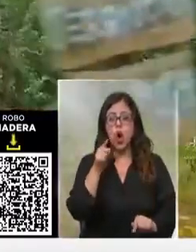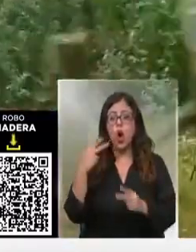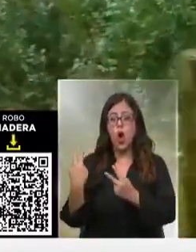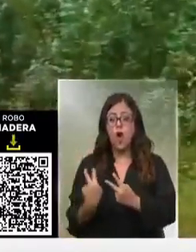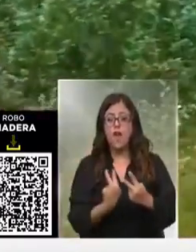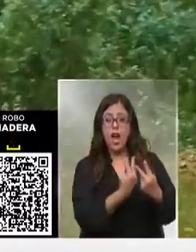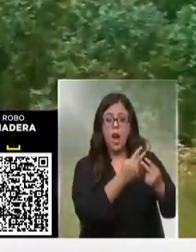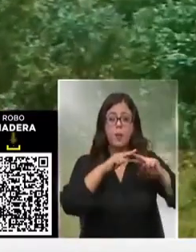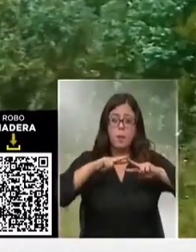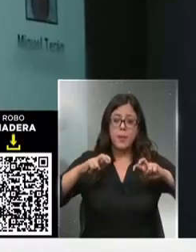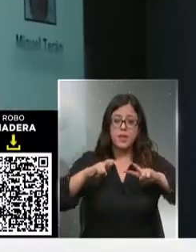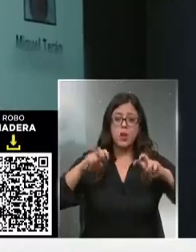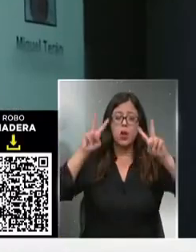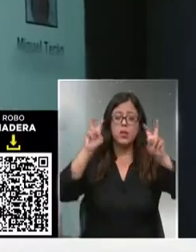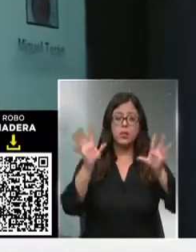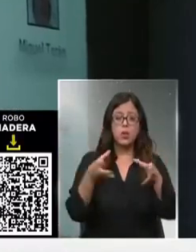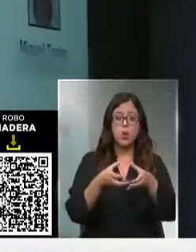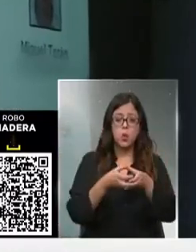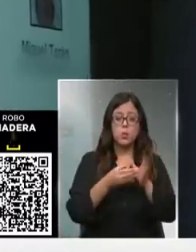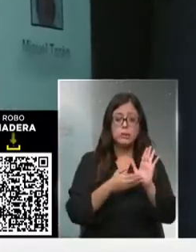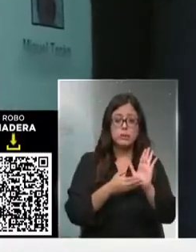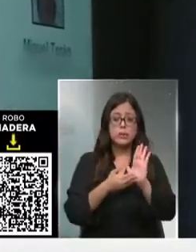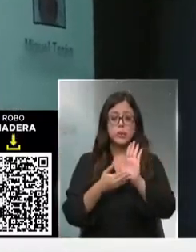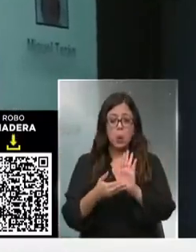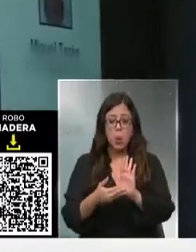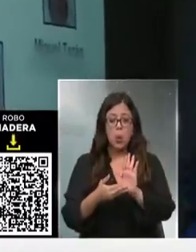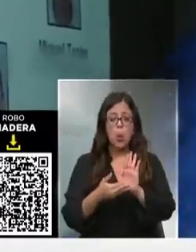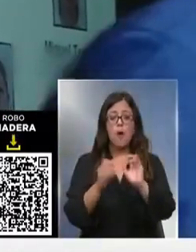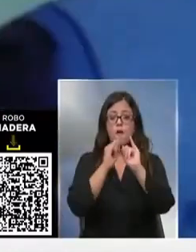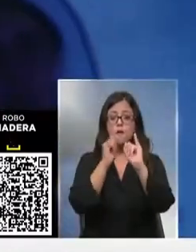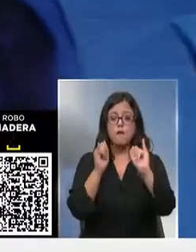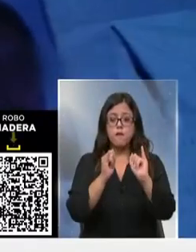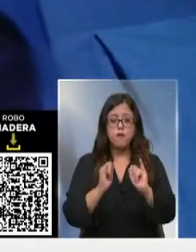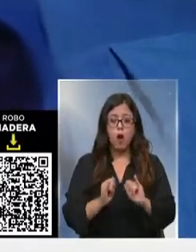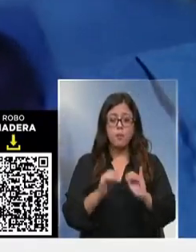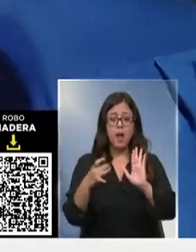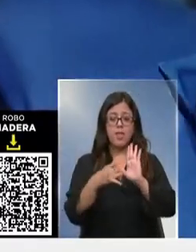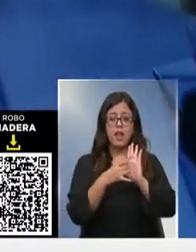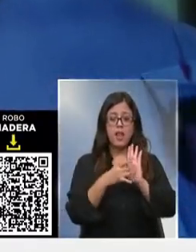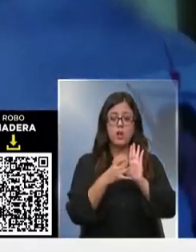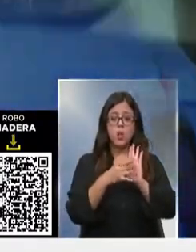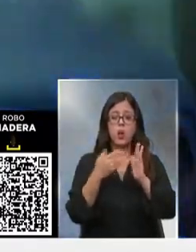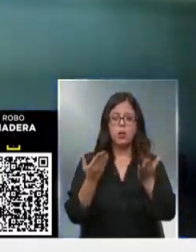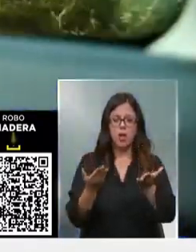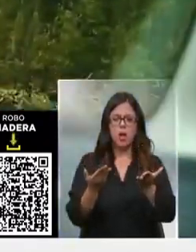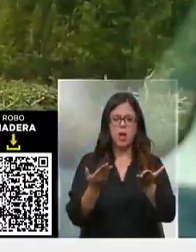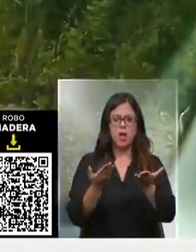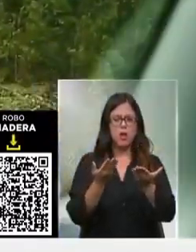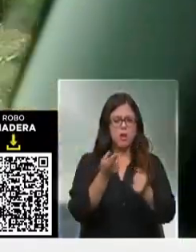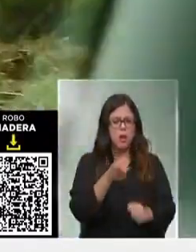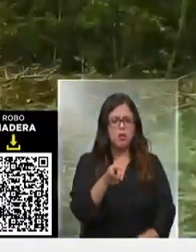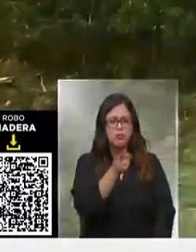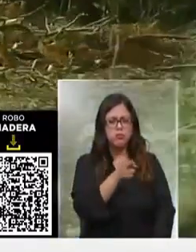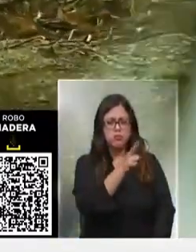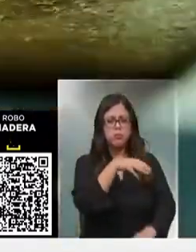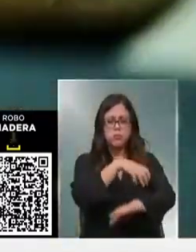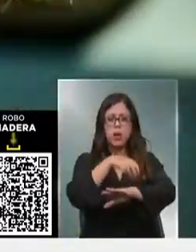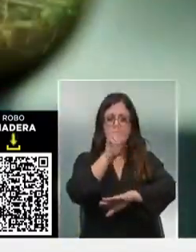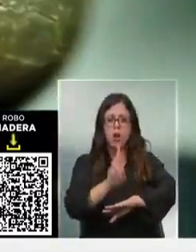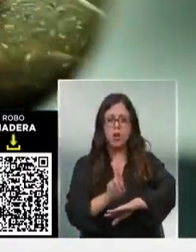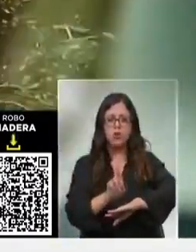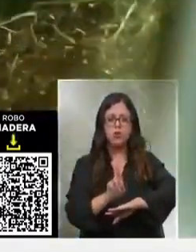Viajamos a indagar sobre la caída de una banda que mostró un mecanismo delictual que se hace cada vez más común en la macrozona